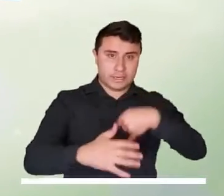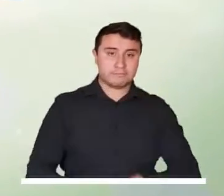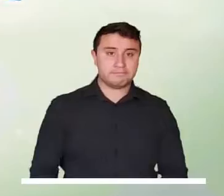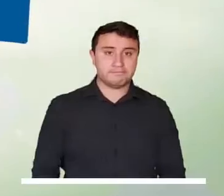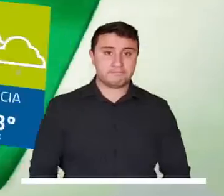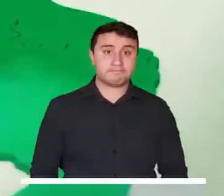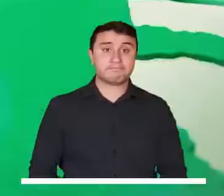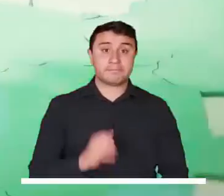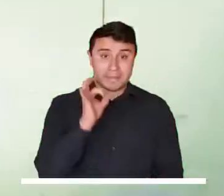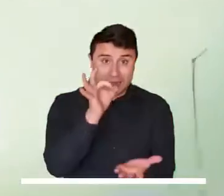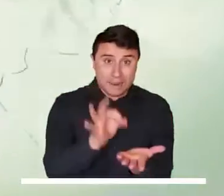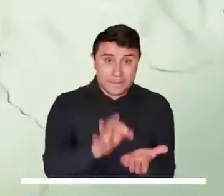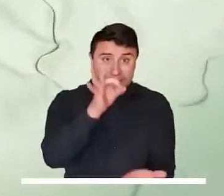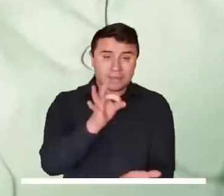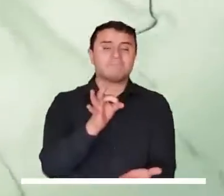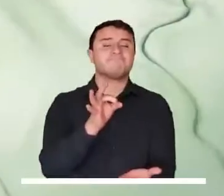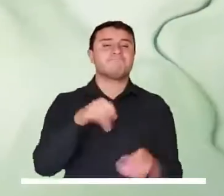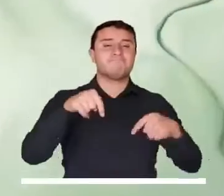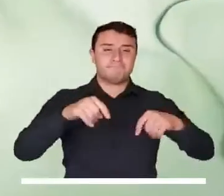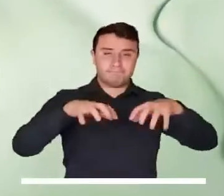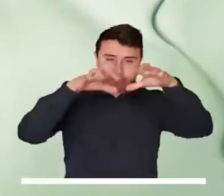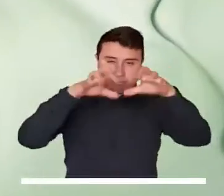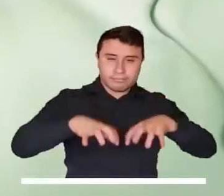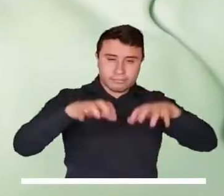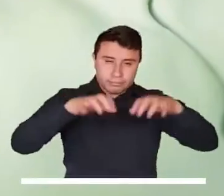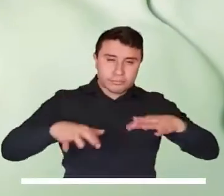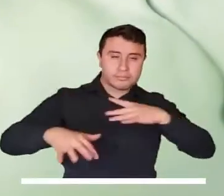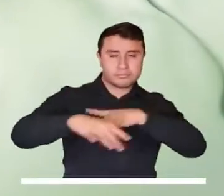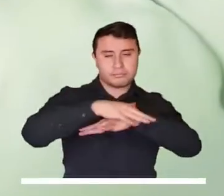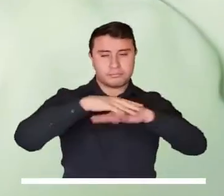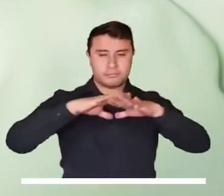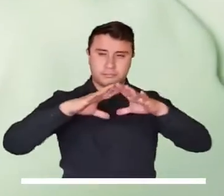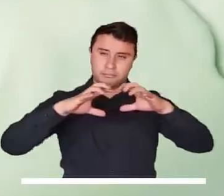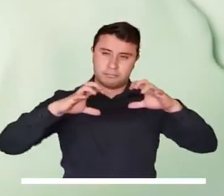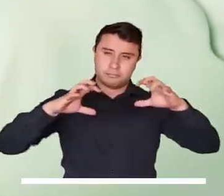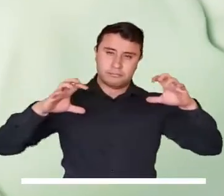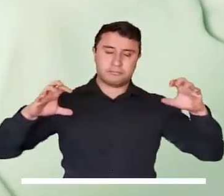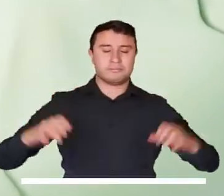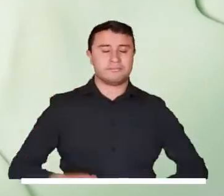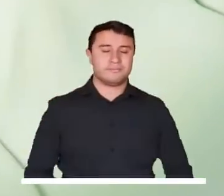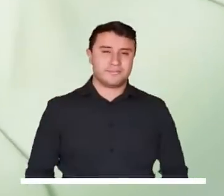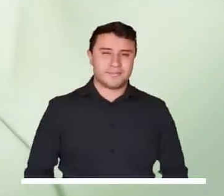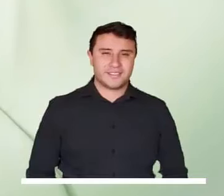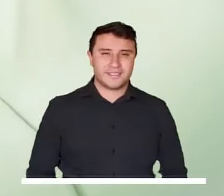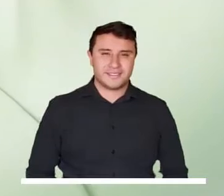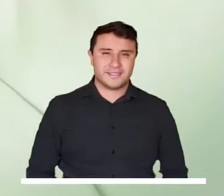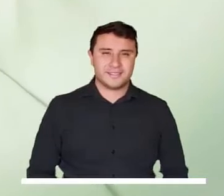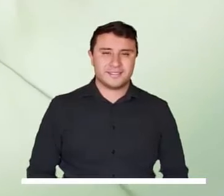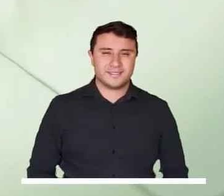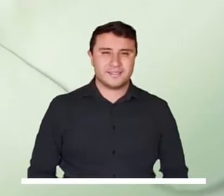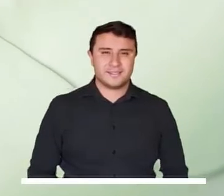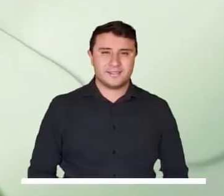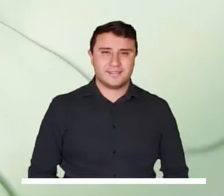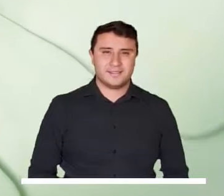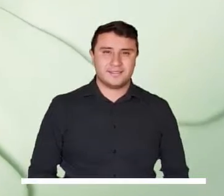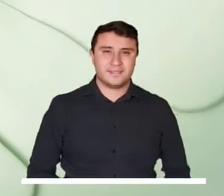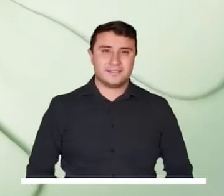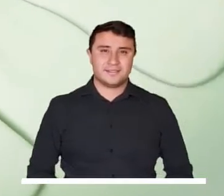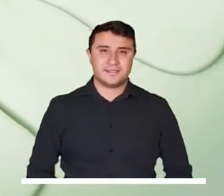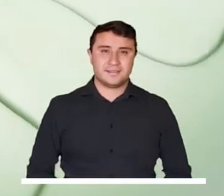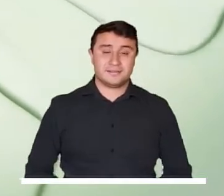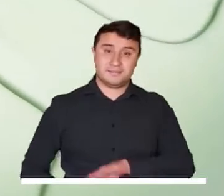y Guainía. Finalmente, en la capital del país se anticipa nubosidad parcial, con lluvias dispersas en sectores dispersos de la ciudad.